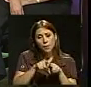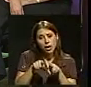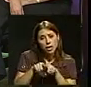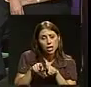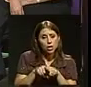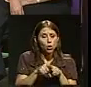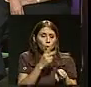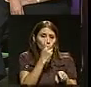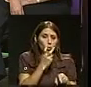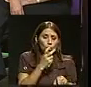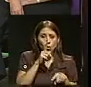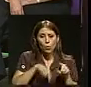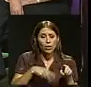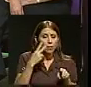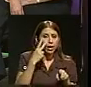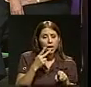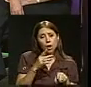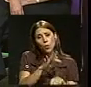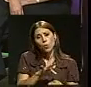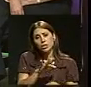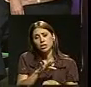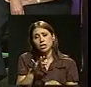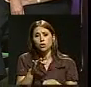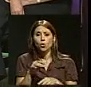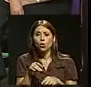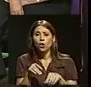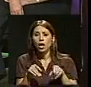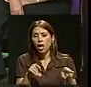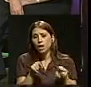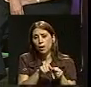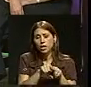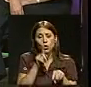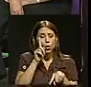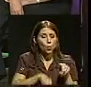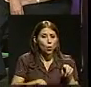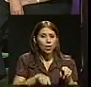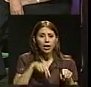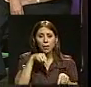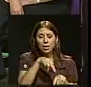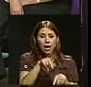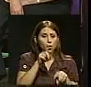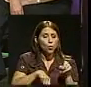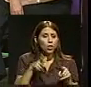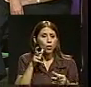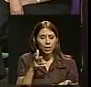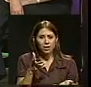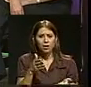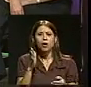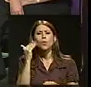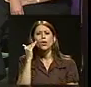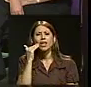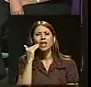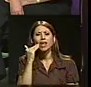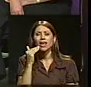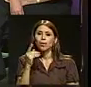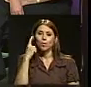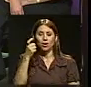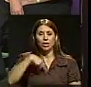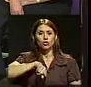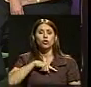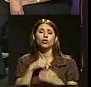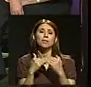tu hermanito no puede caminar o no puede oír. ¿Por qué? Porque si nosotros nos limitamos al pobrecito y a darles esa